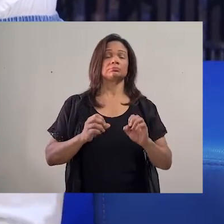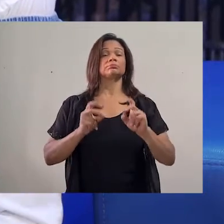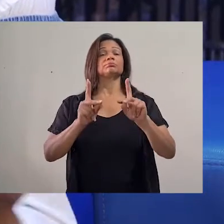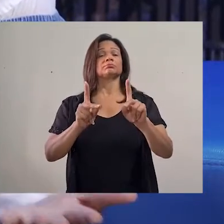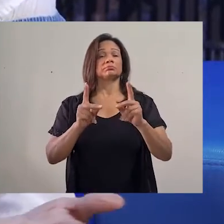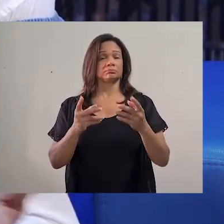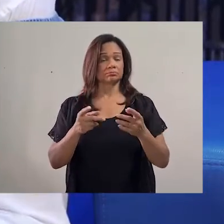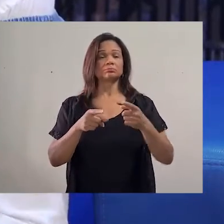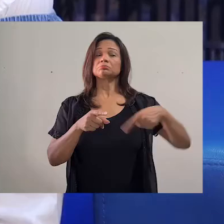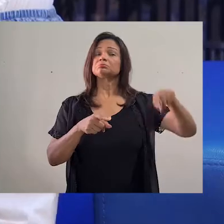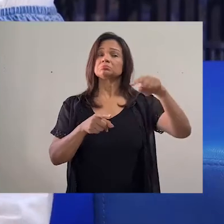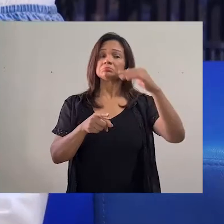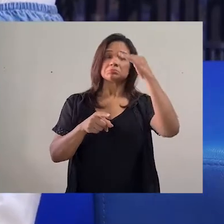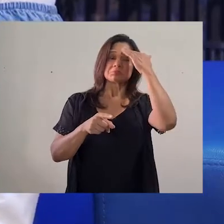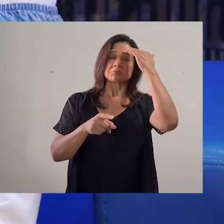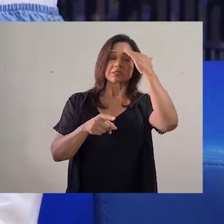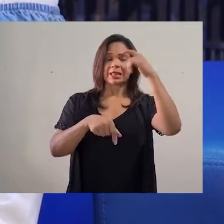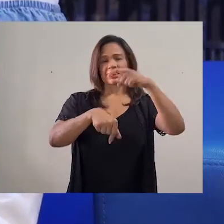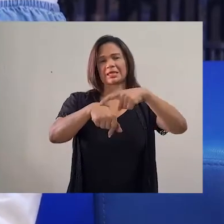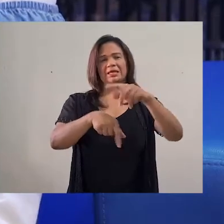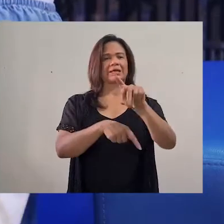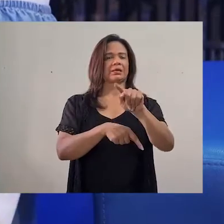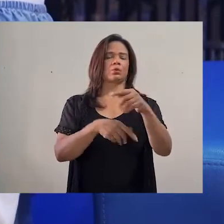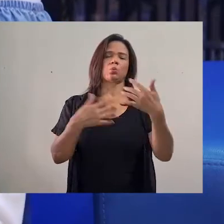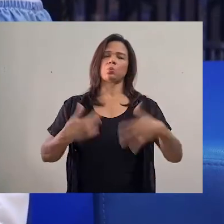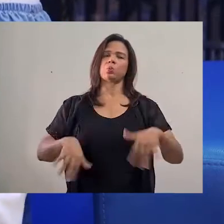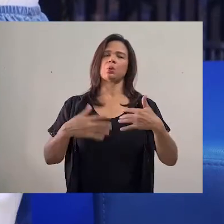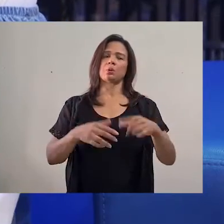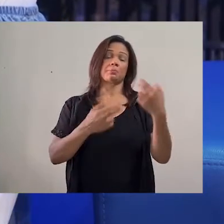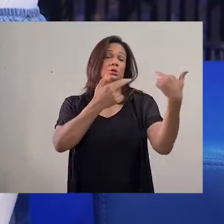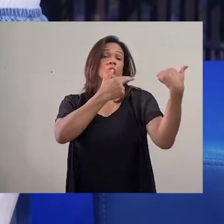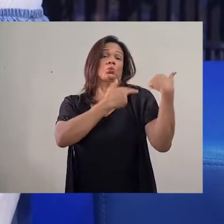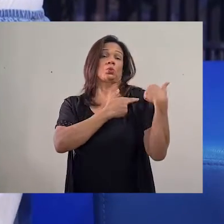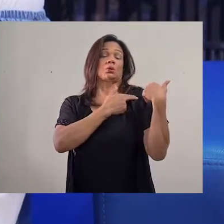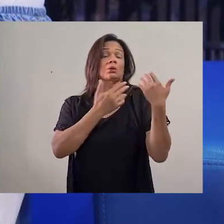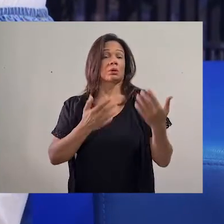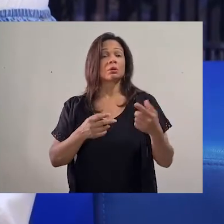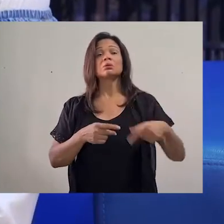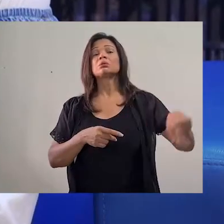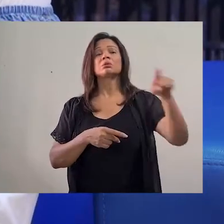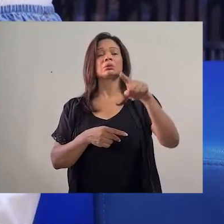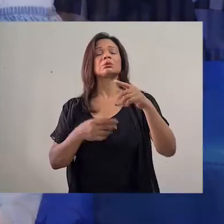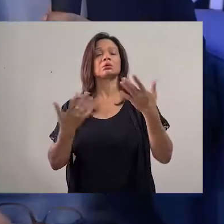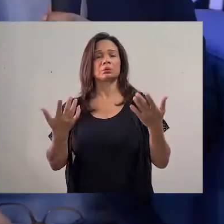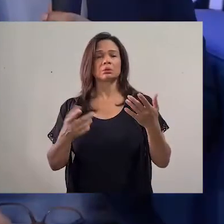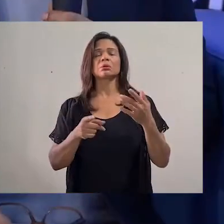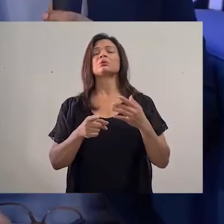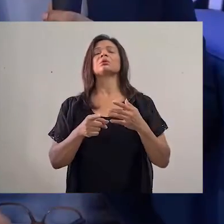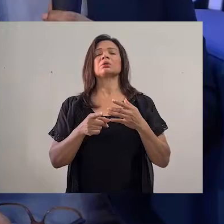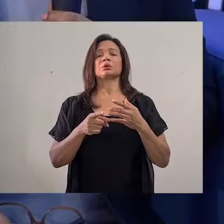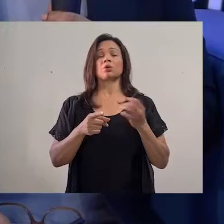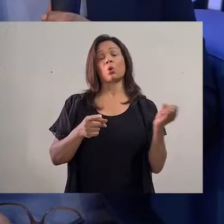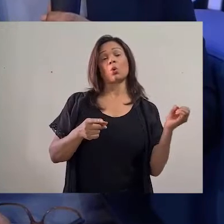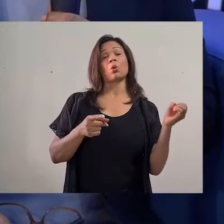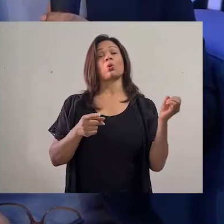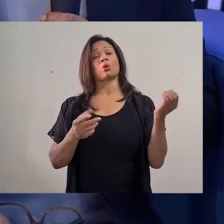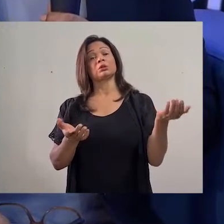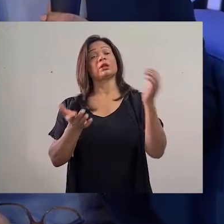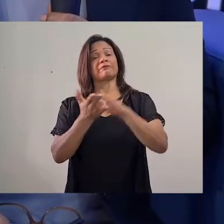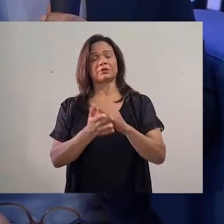en otras oportunidades. Ustedes saben que el tiempo en televisión no es tan largo, pero el compromiso con ustedes está hecho para